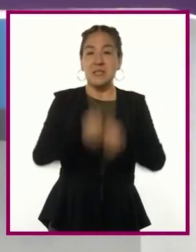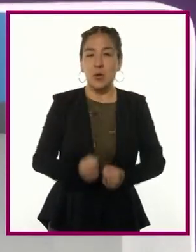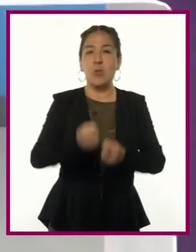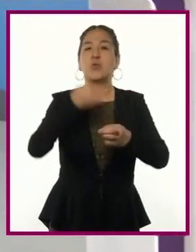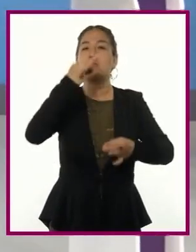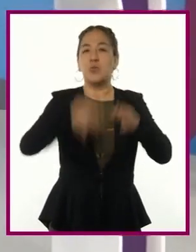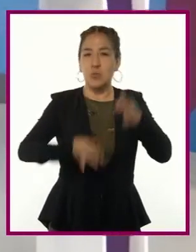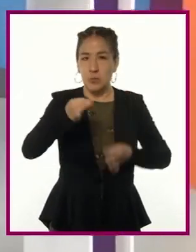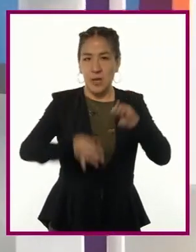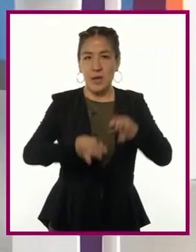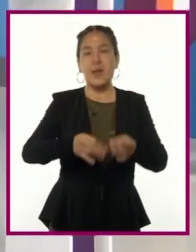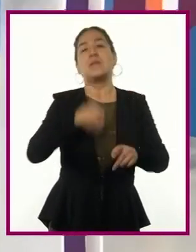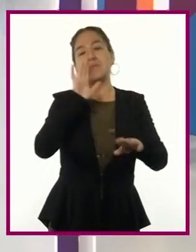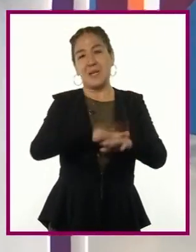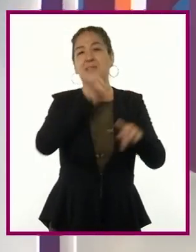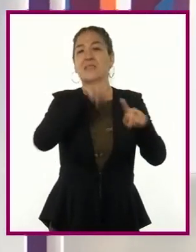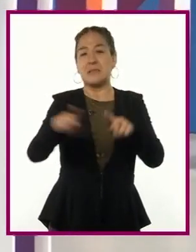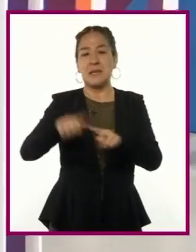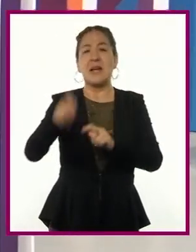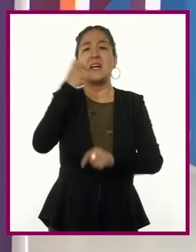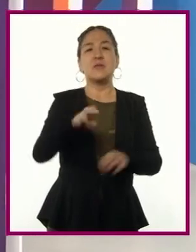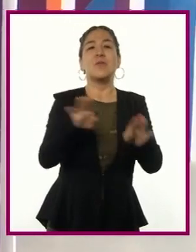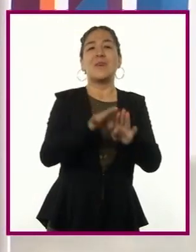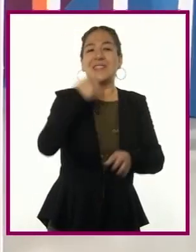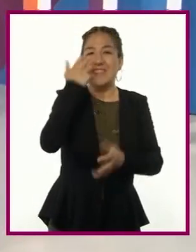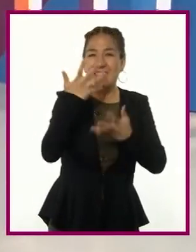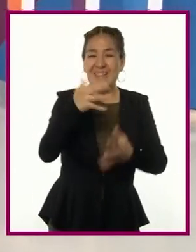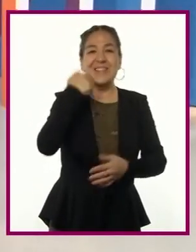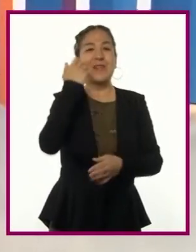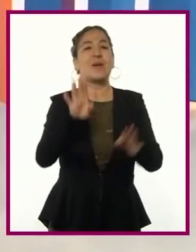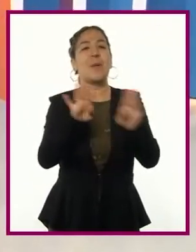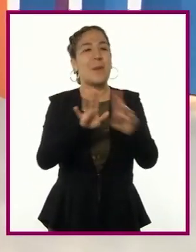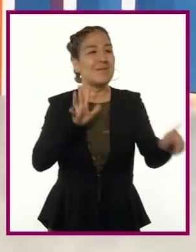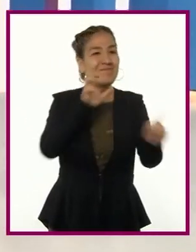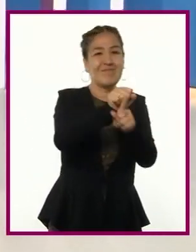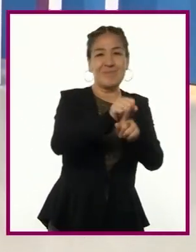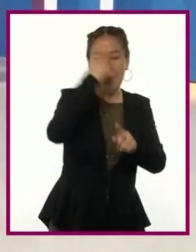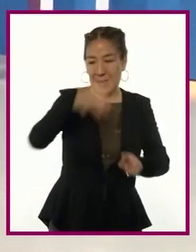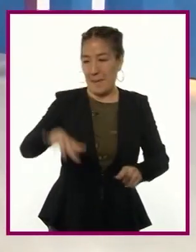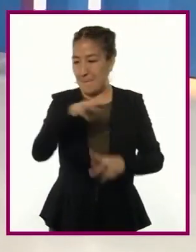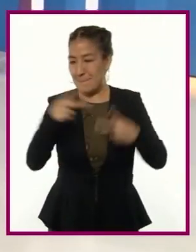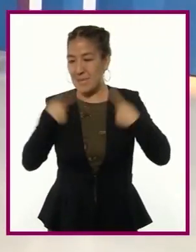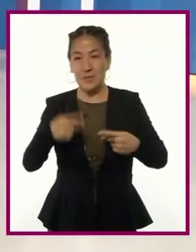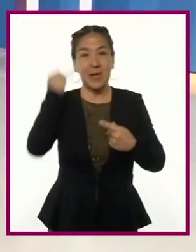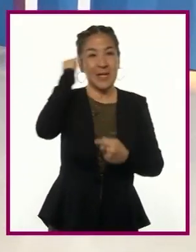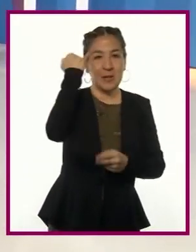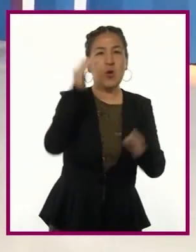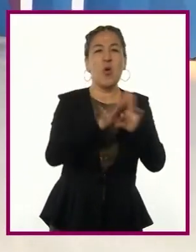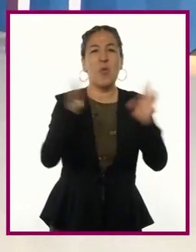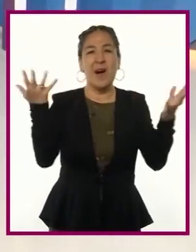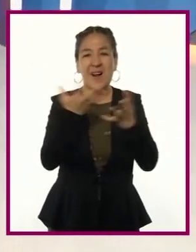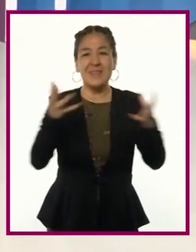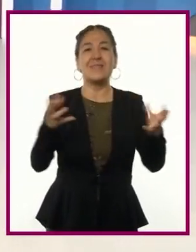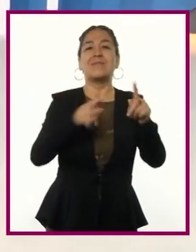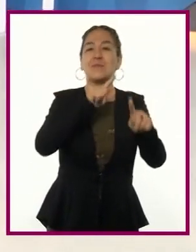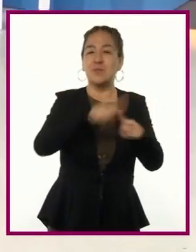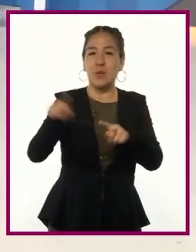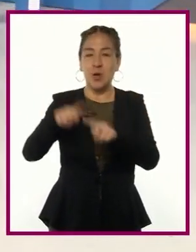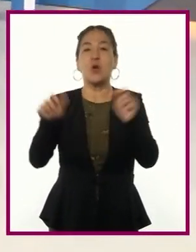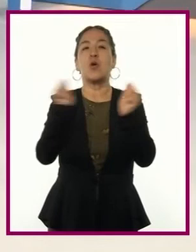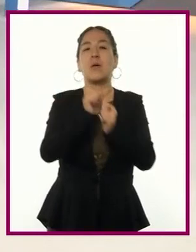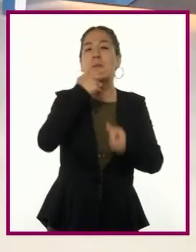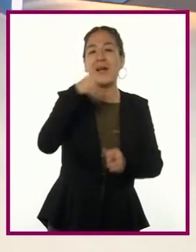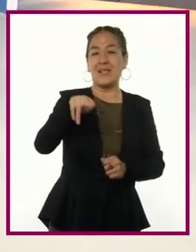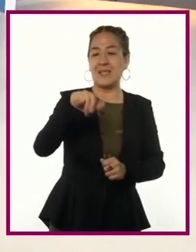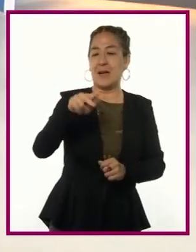jurídica, entre otros, catalizó los anhelos libertarios de la minoría criolla ilustrada y, con la irrupción de Napoleón Bonaparte